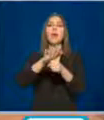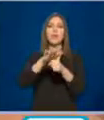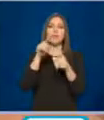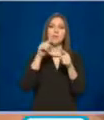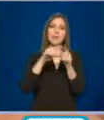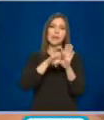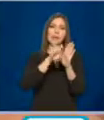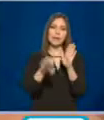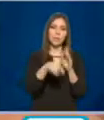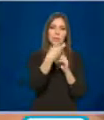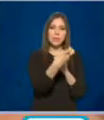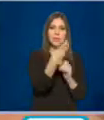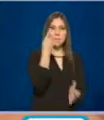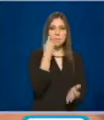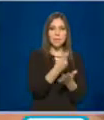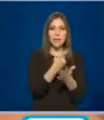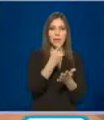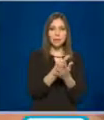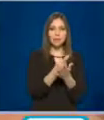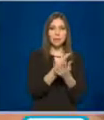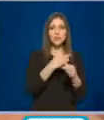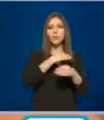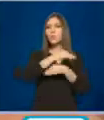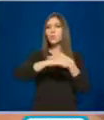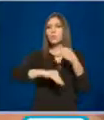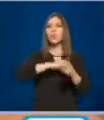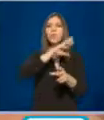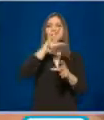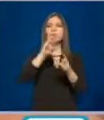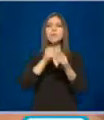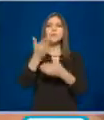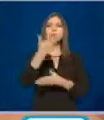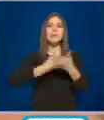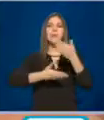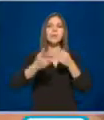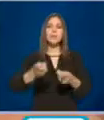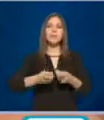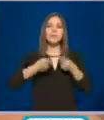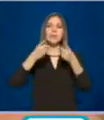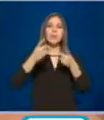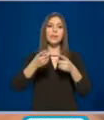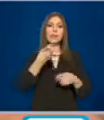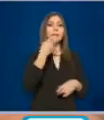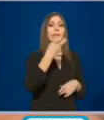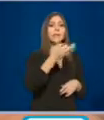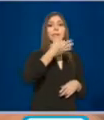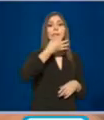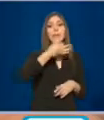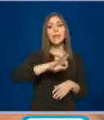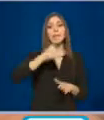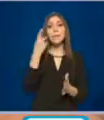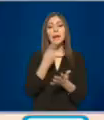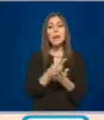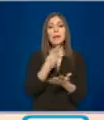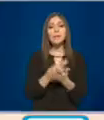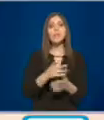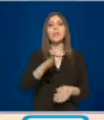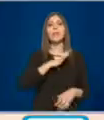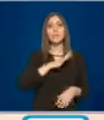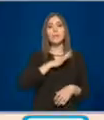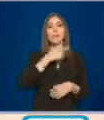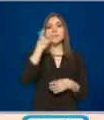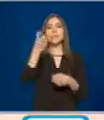servicio, de todo lo que estás dando como valor agregado. En estas fiestas plateadas es el producto que tiene que